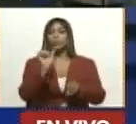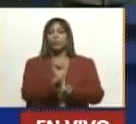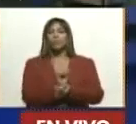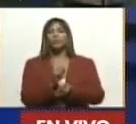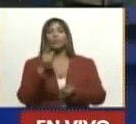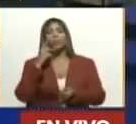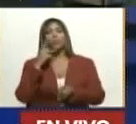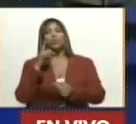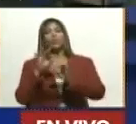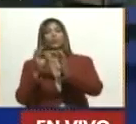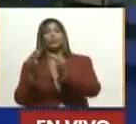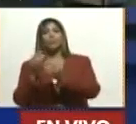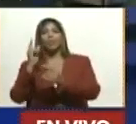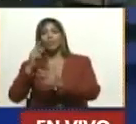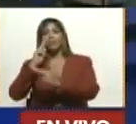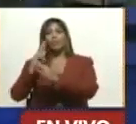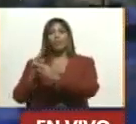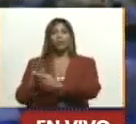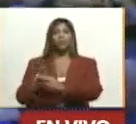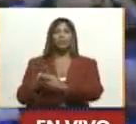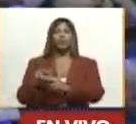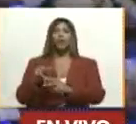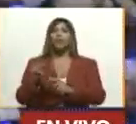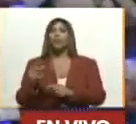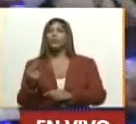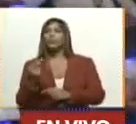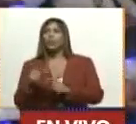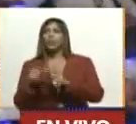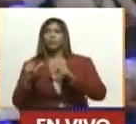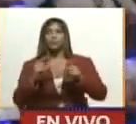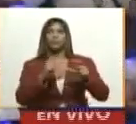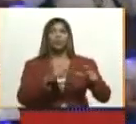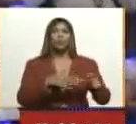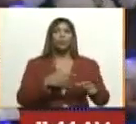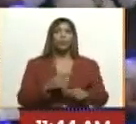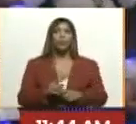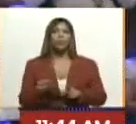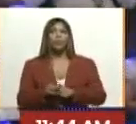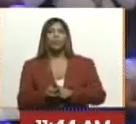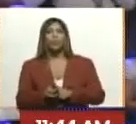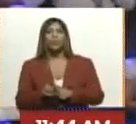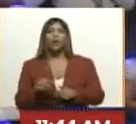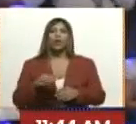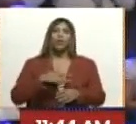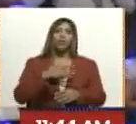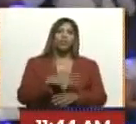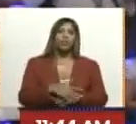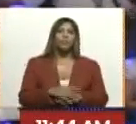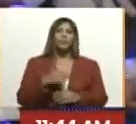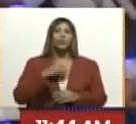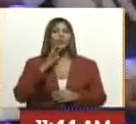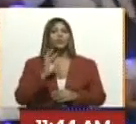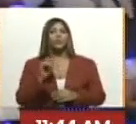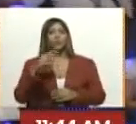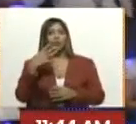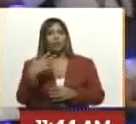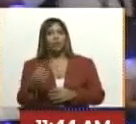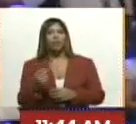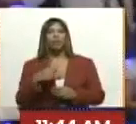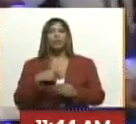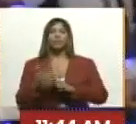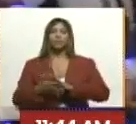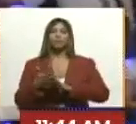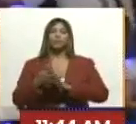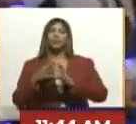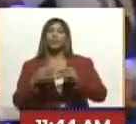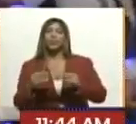familia debe ser respetado y no usado como un título para lograr impunidad. Estoy seguro que me entienden los que, como yo, han